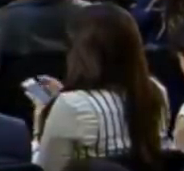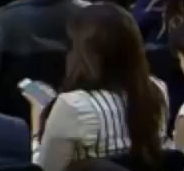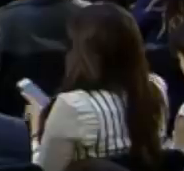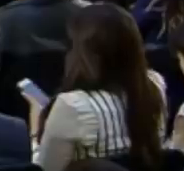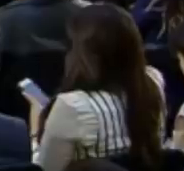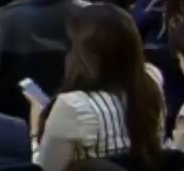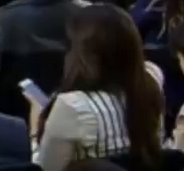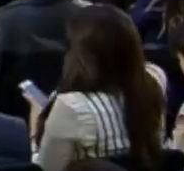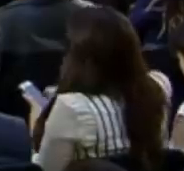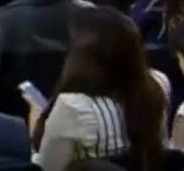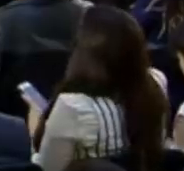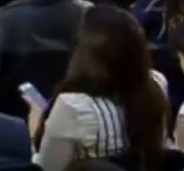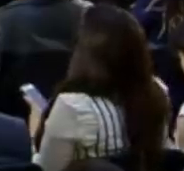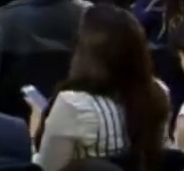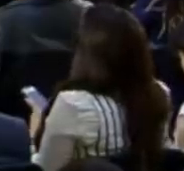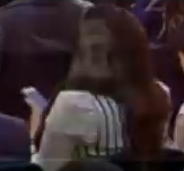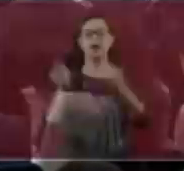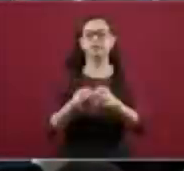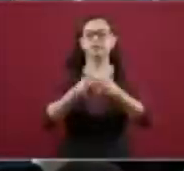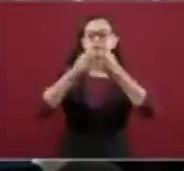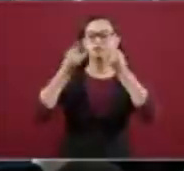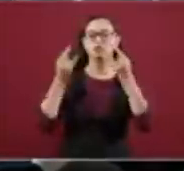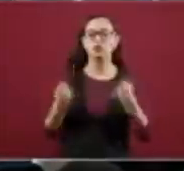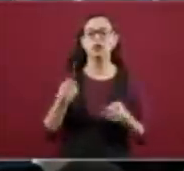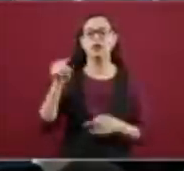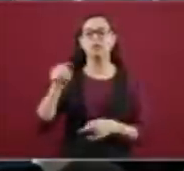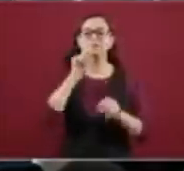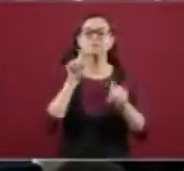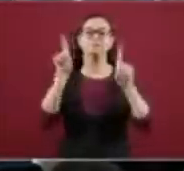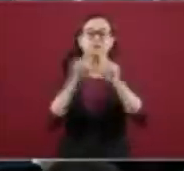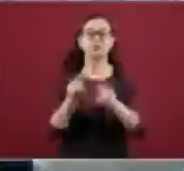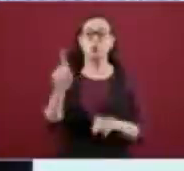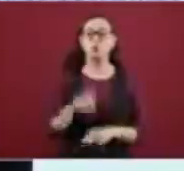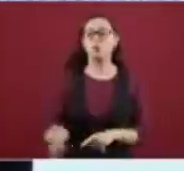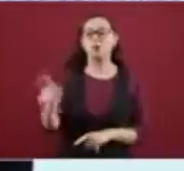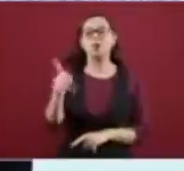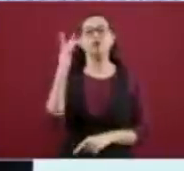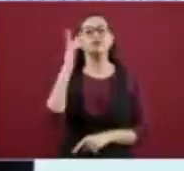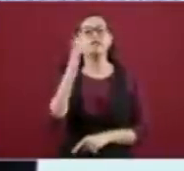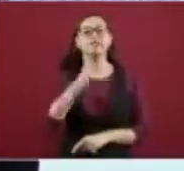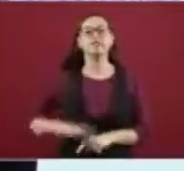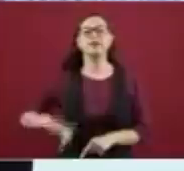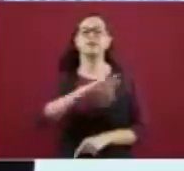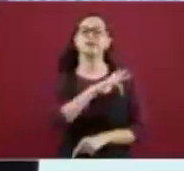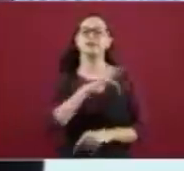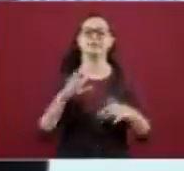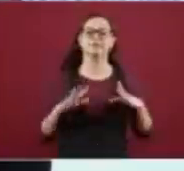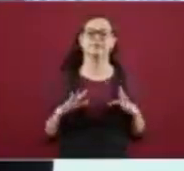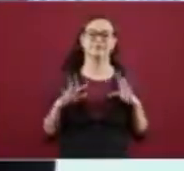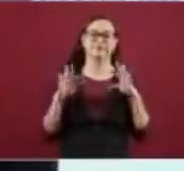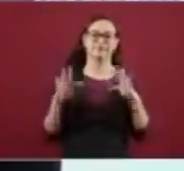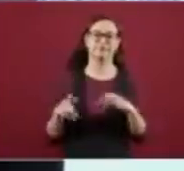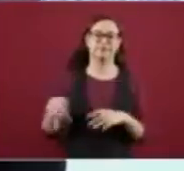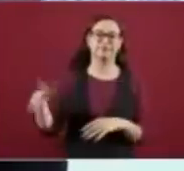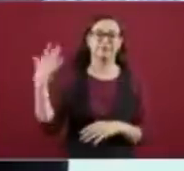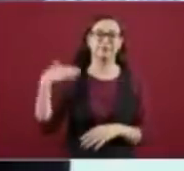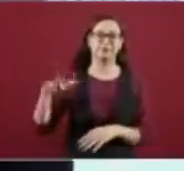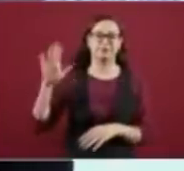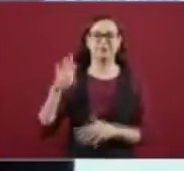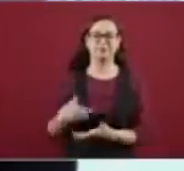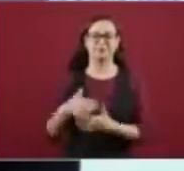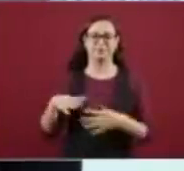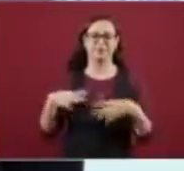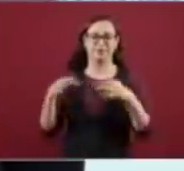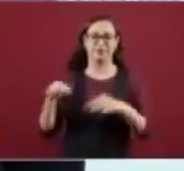Y ahí está el pueblo histórico de Santa Fe, fundado por Tata Vasco, que